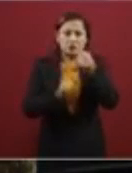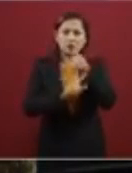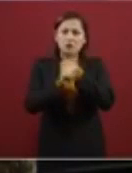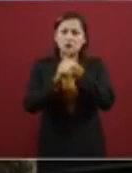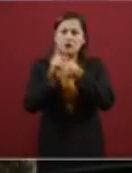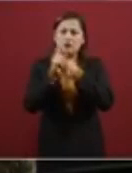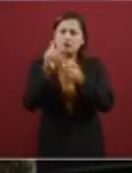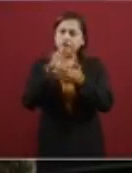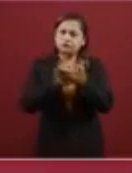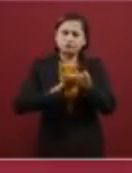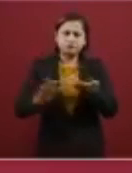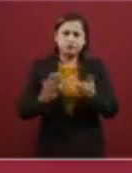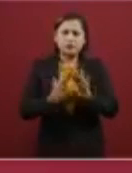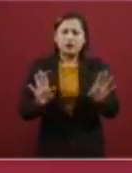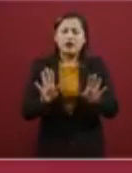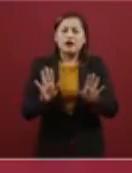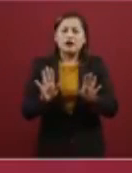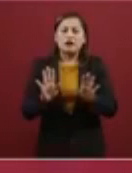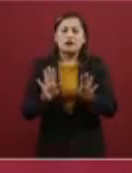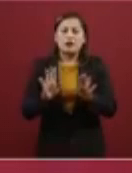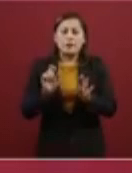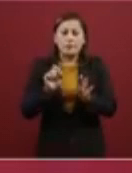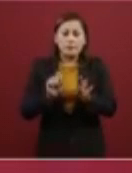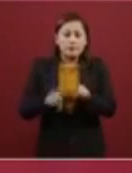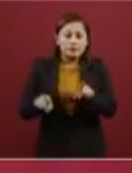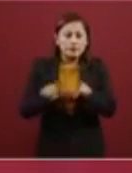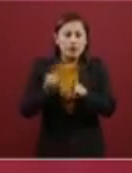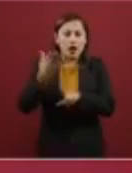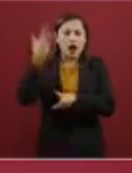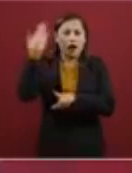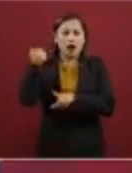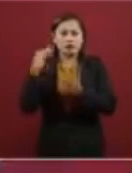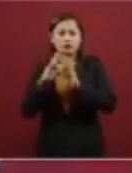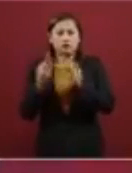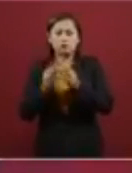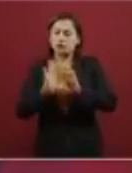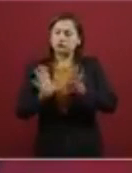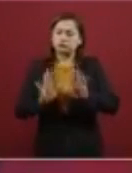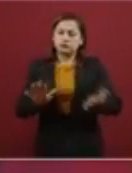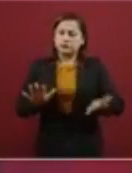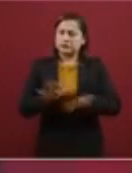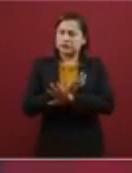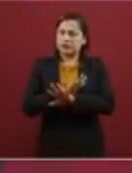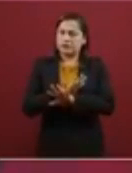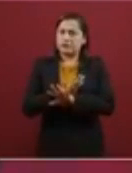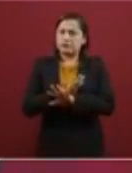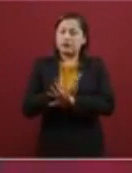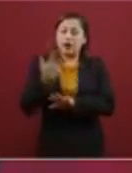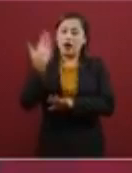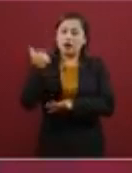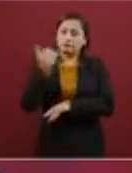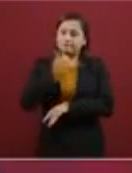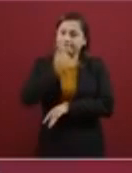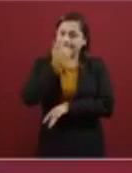Ya no se está siguiendo la misma estrategia, una estrategia